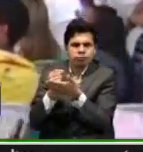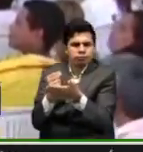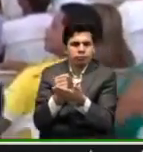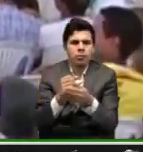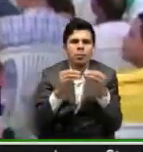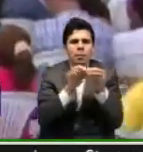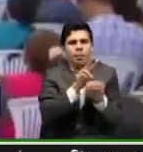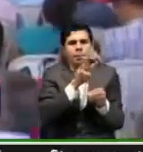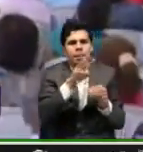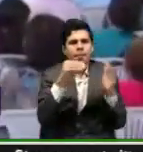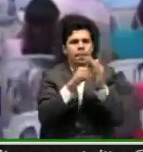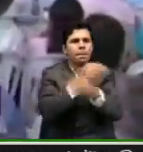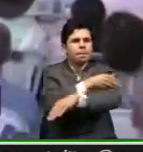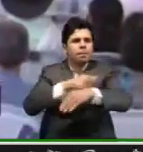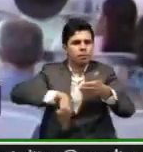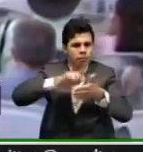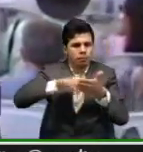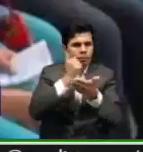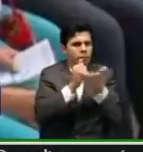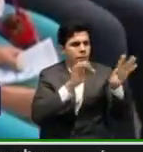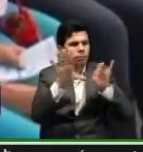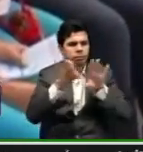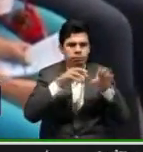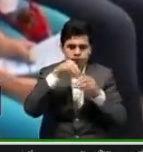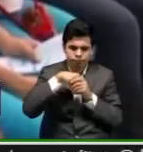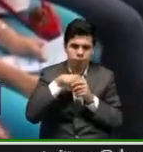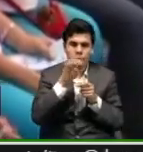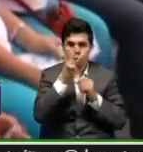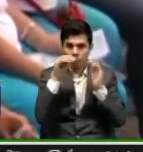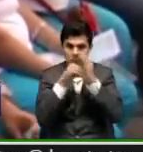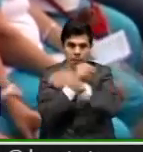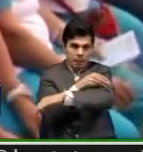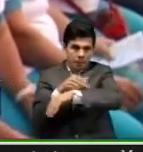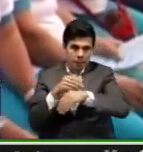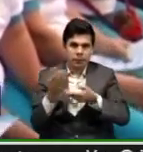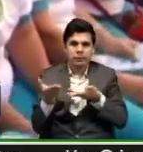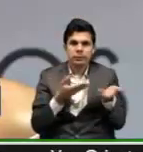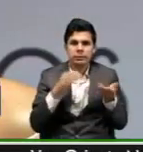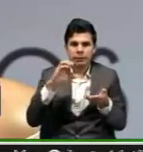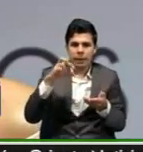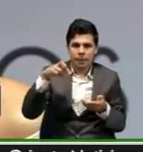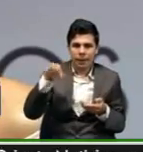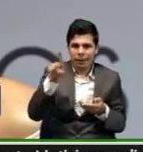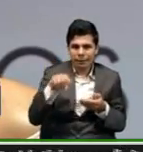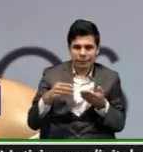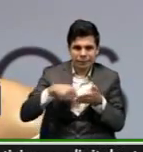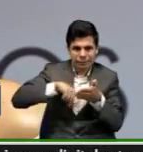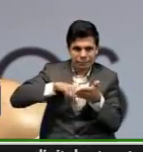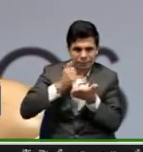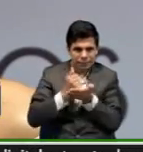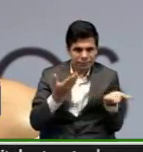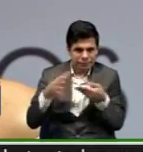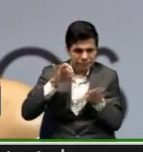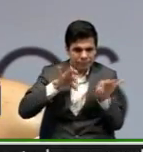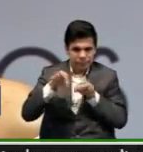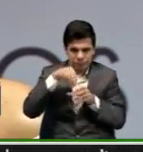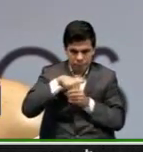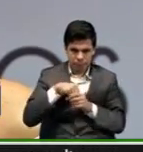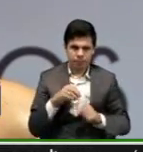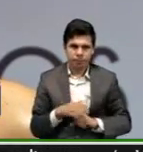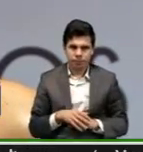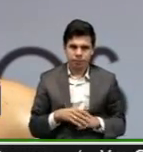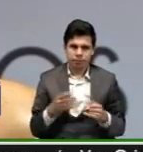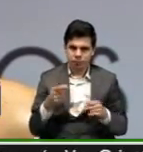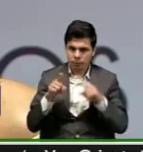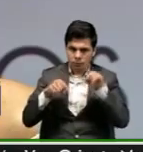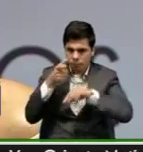en contratación directa de los cuales cuatro mil millones fueron invertidos en cps en lo que refiere al entidades sin ánimo de lucro vamos a